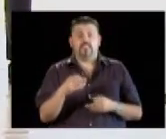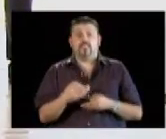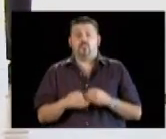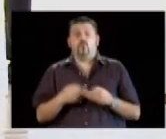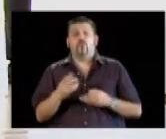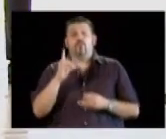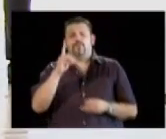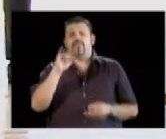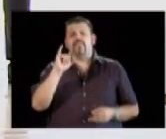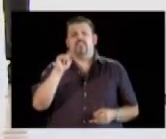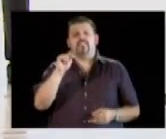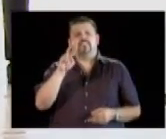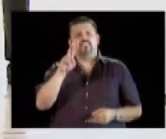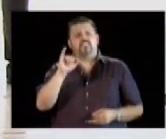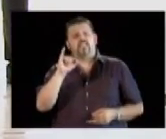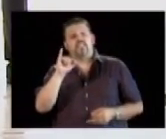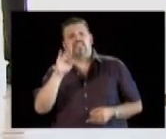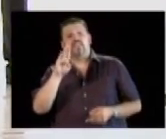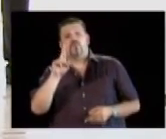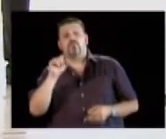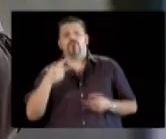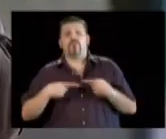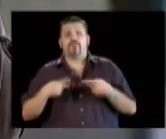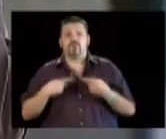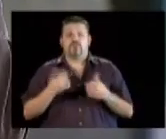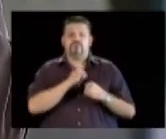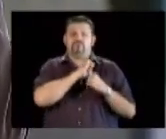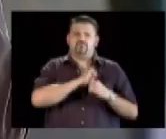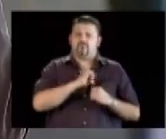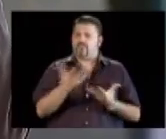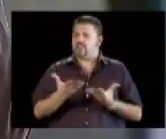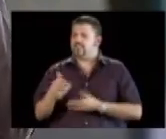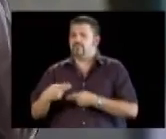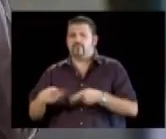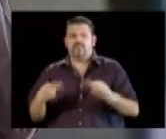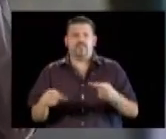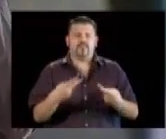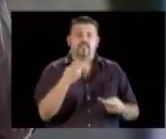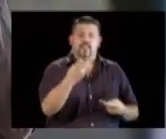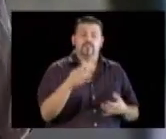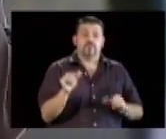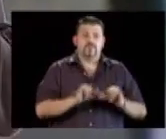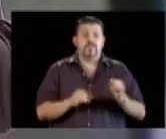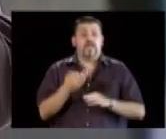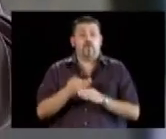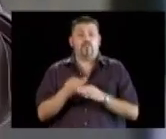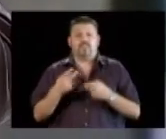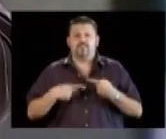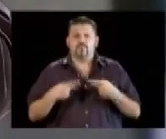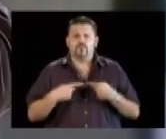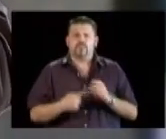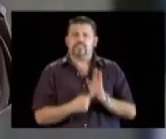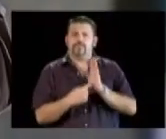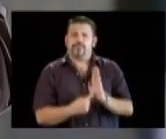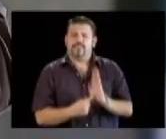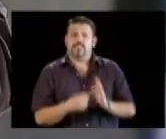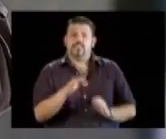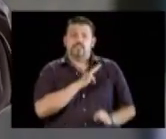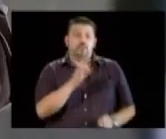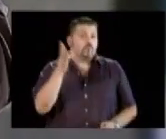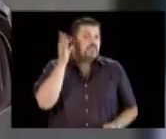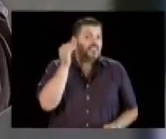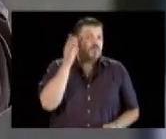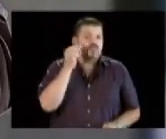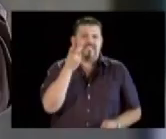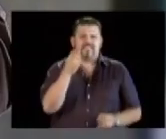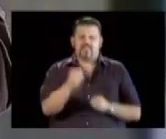Y este producto va generando una gran oportunidad, como pueden ver los que están aquí presentes y los que nos están escuchando, genera una oportunidad financiera.